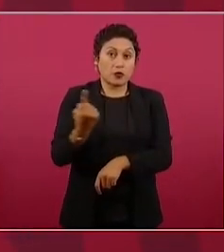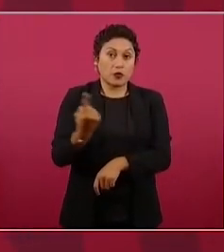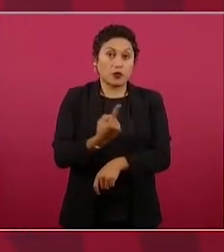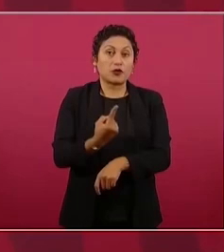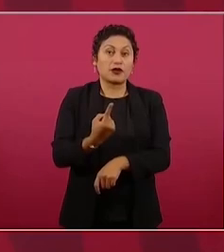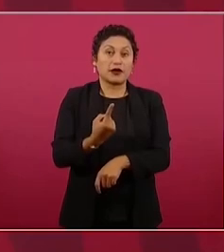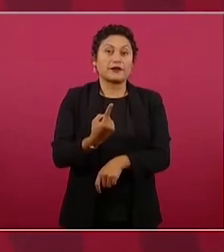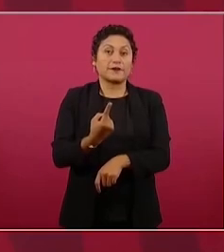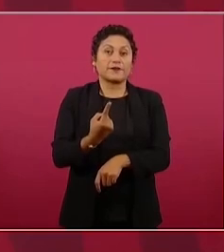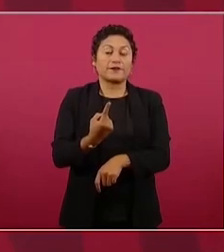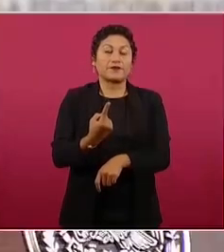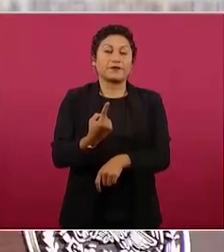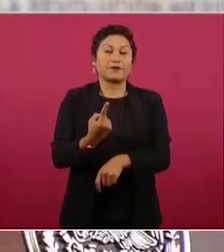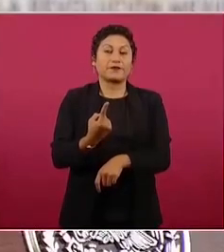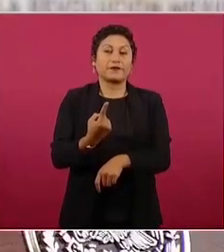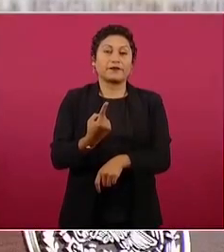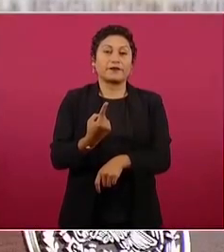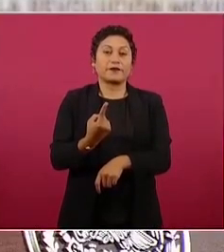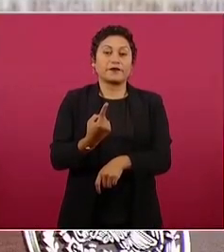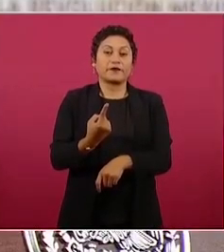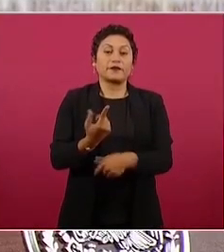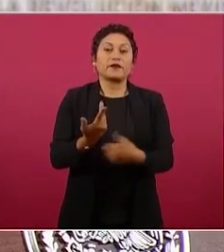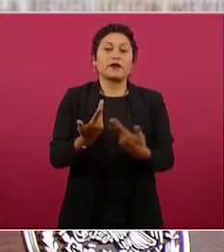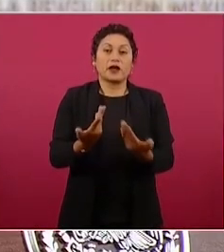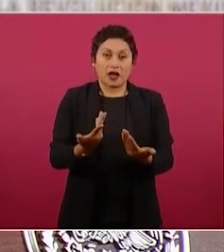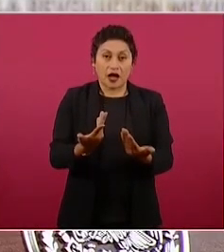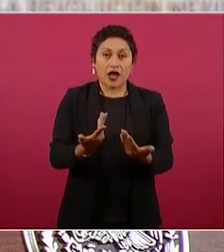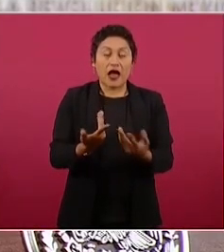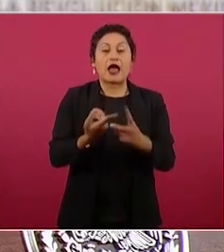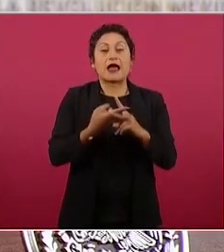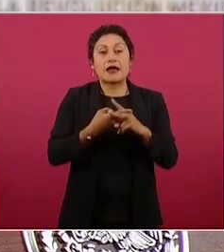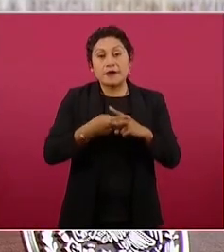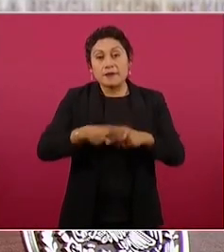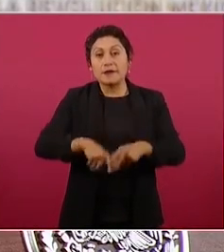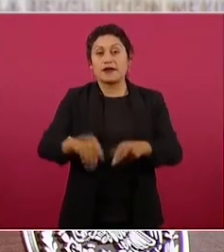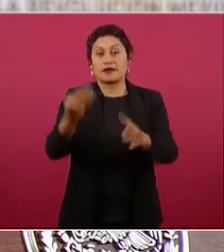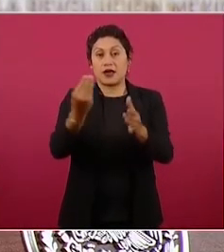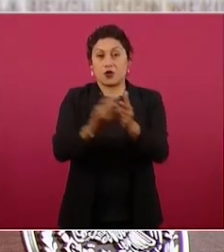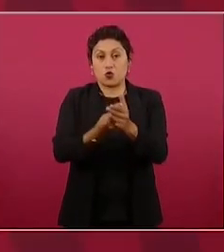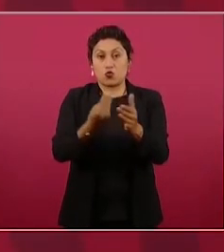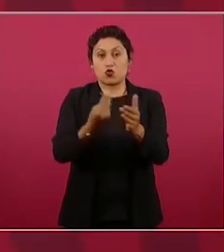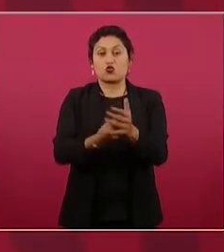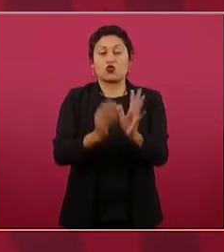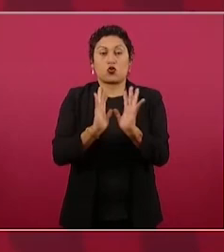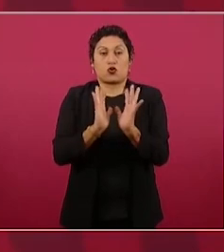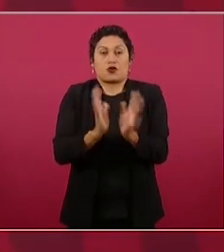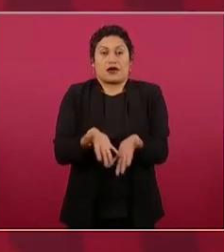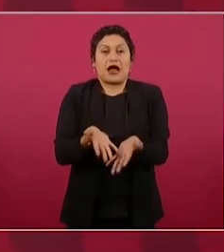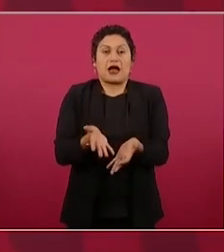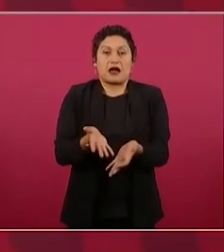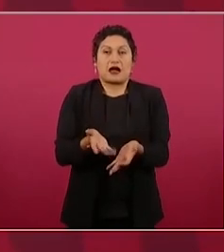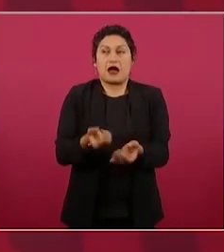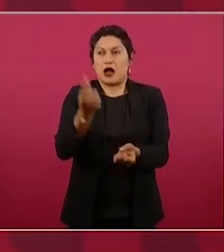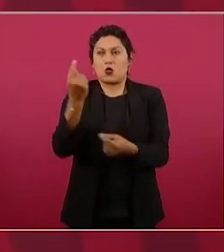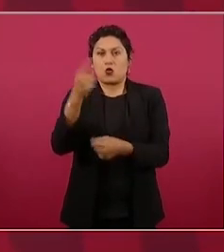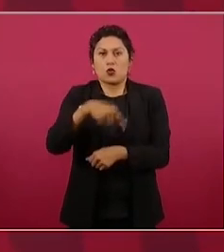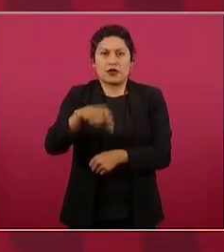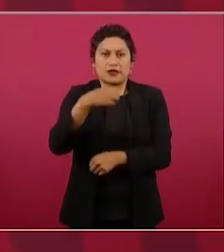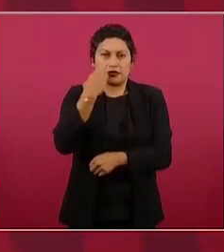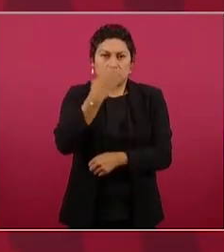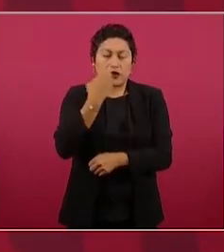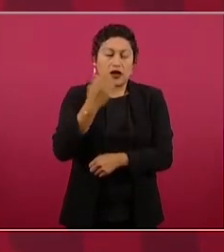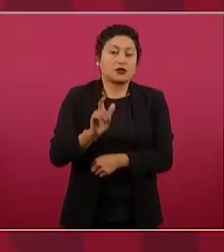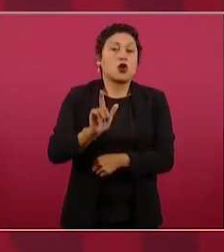inician las clases en algunas escuelas este lunes que